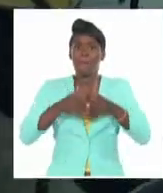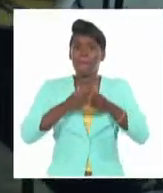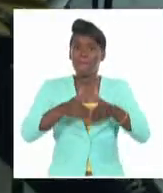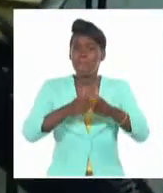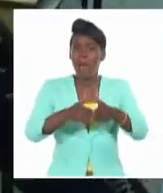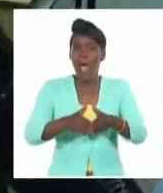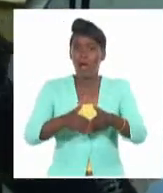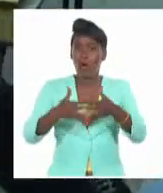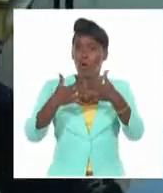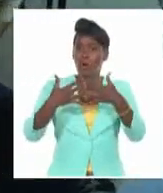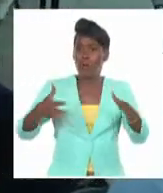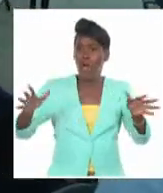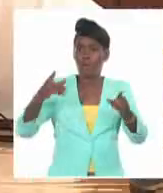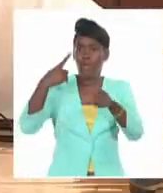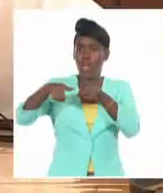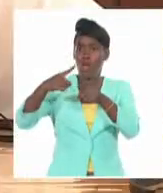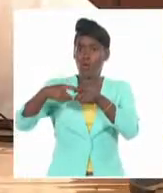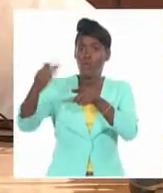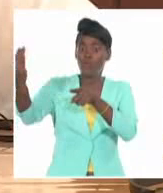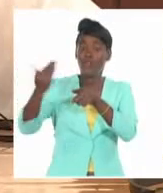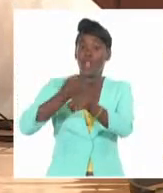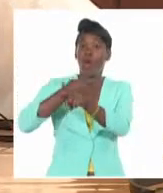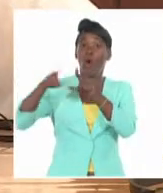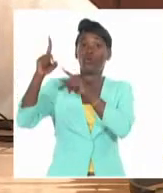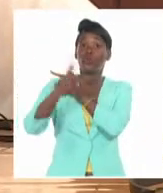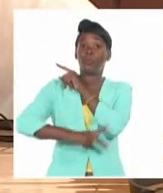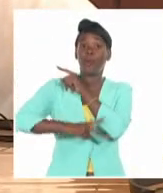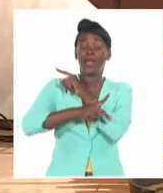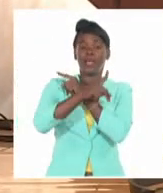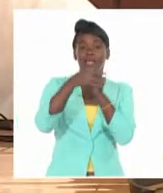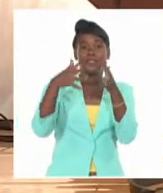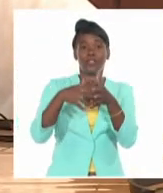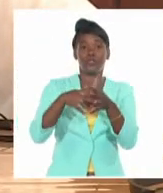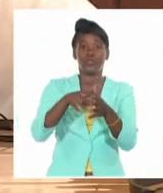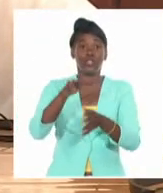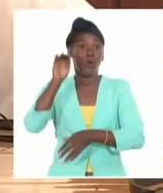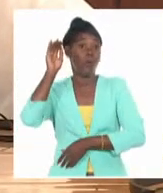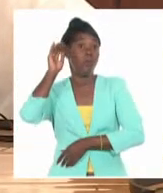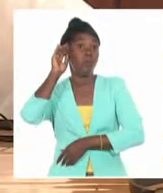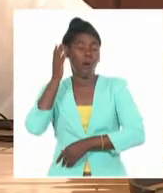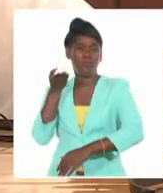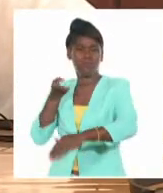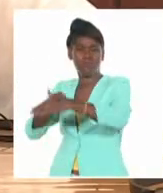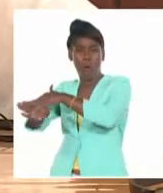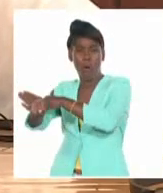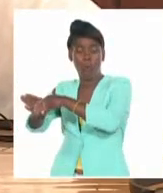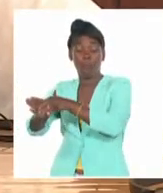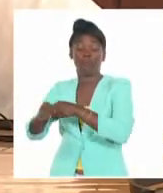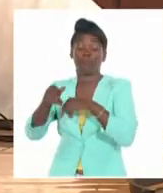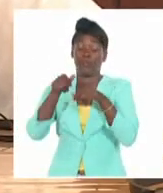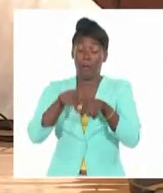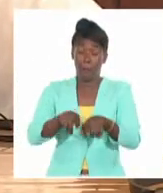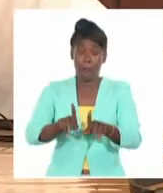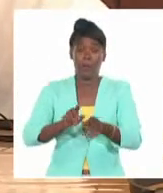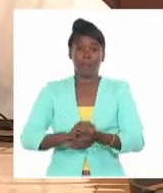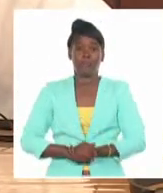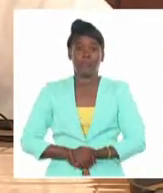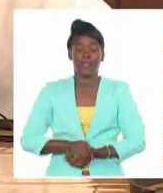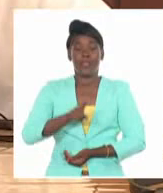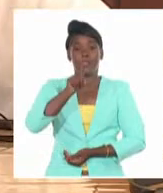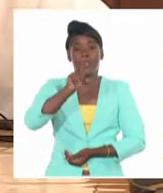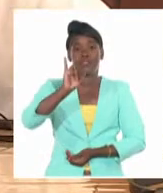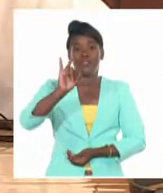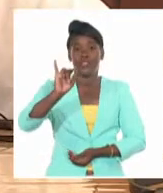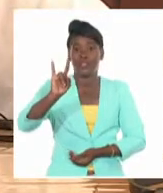mercados lejanos. De esos 79, ¿cuántos nosotros pudimos traer? Estamos hablando de 45,